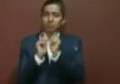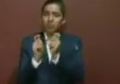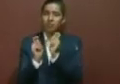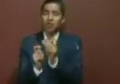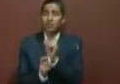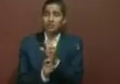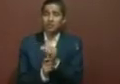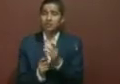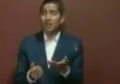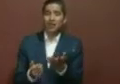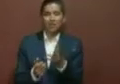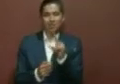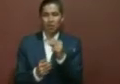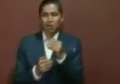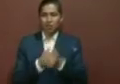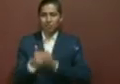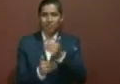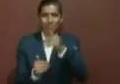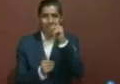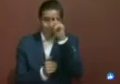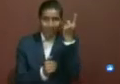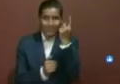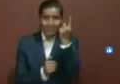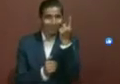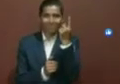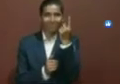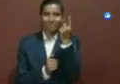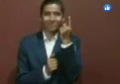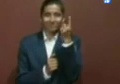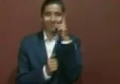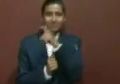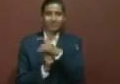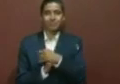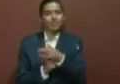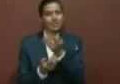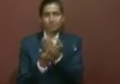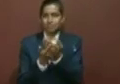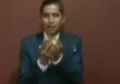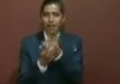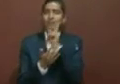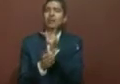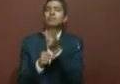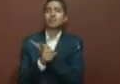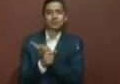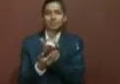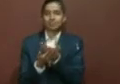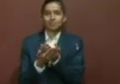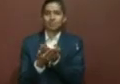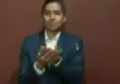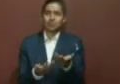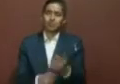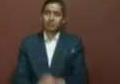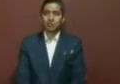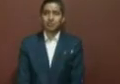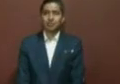no, tampoco es un proceso así muy sencillo. Entonces hay que esperar a ver qué sucede.